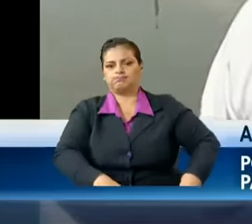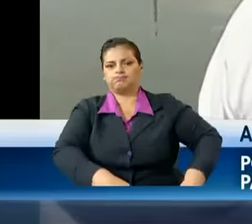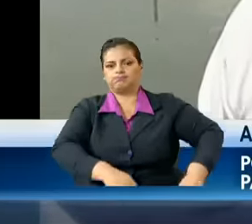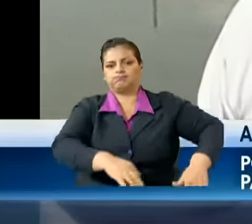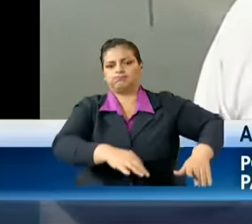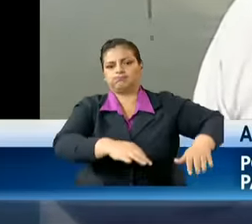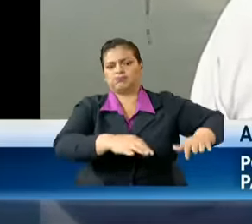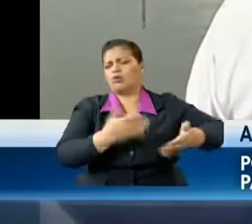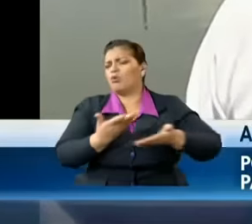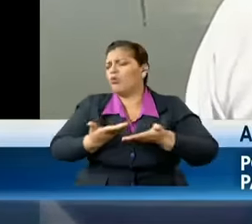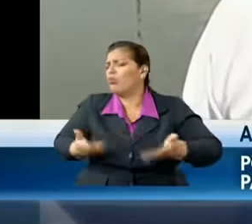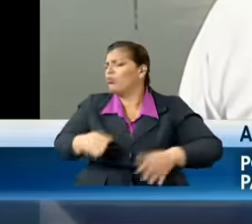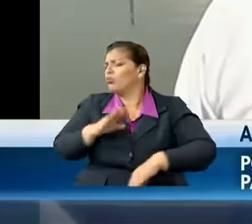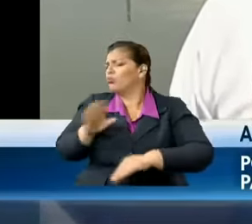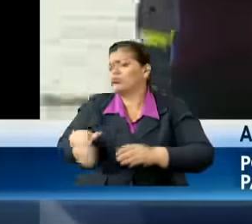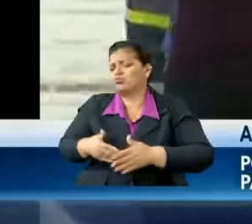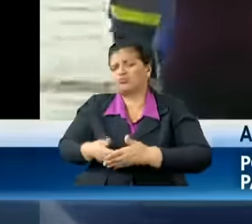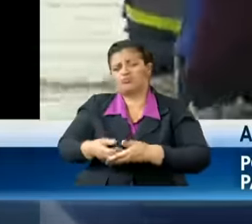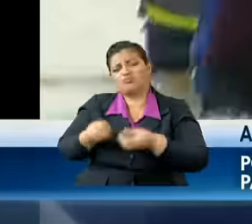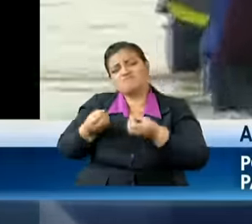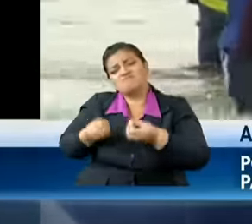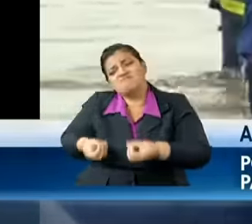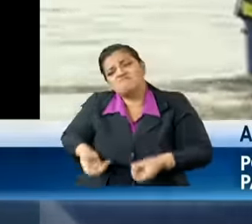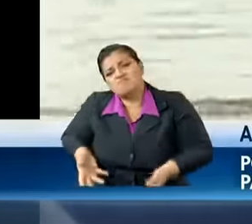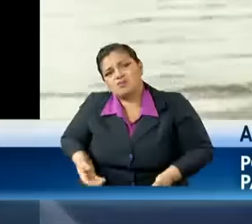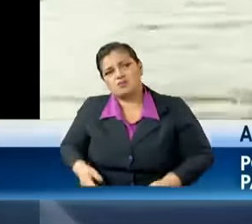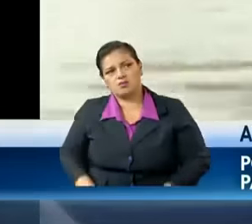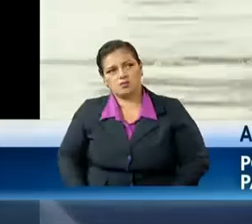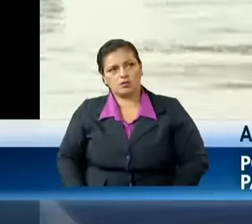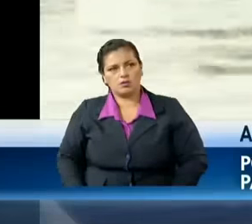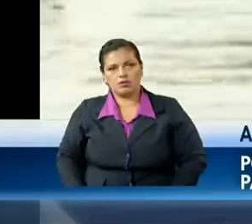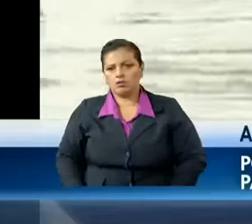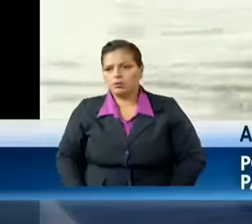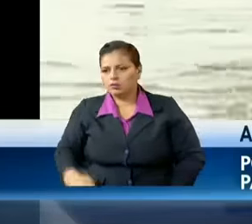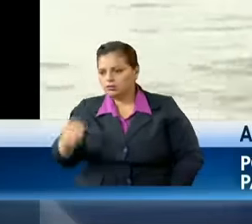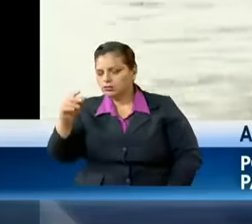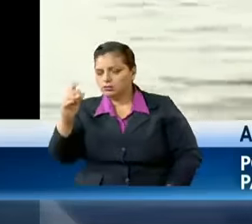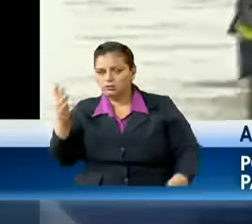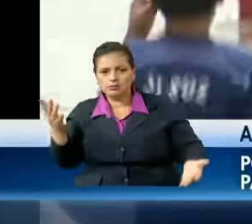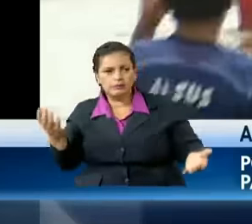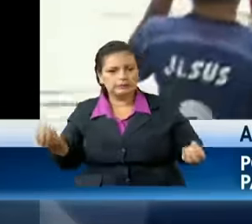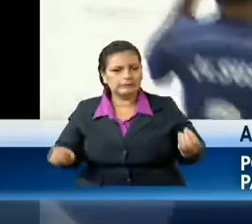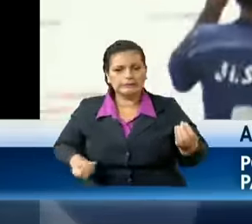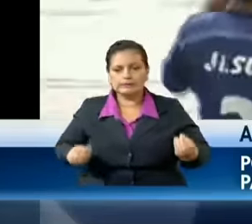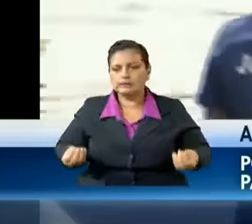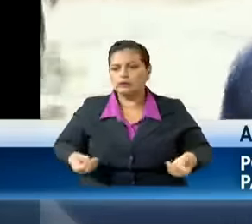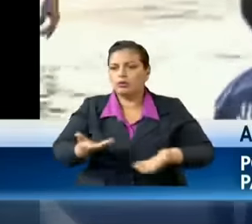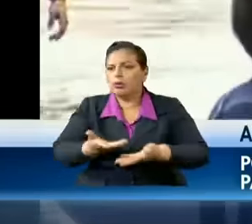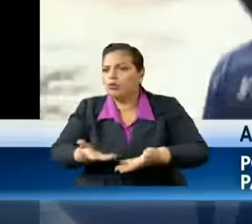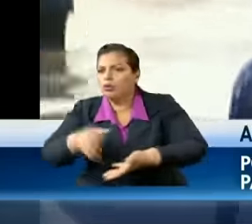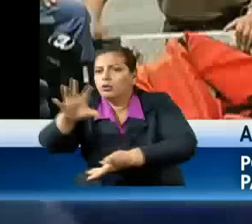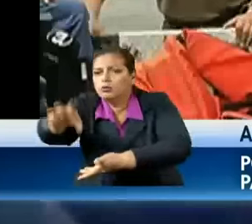mojaron, colchones, no tenemos dónde estar. No les quedó otra alternativa que sacar sus pertenencias en hombros, a la espera que pronto llegue